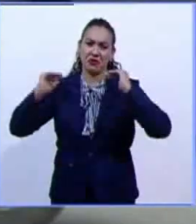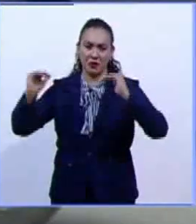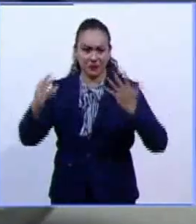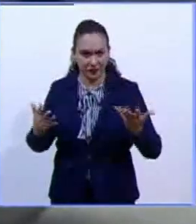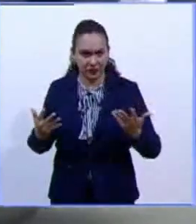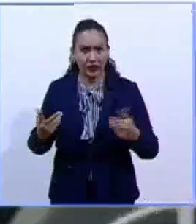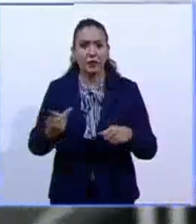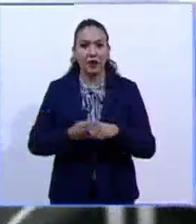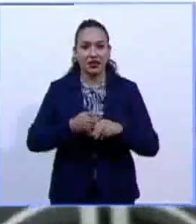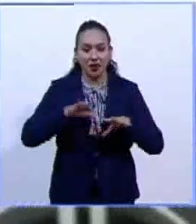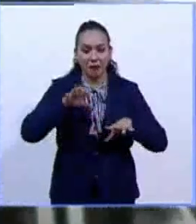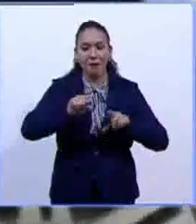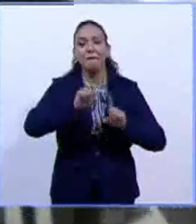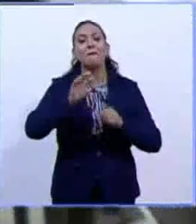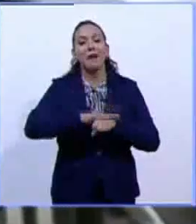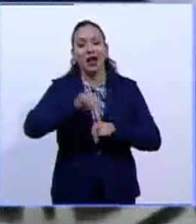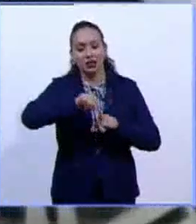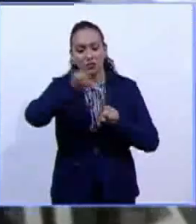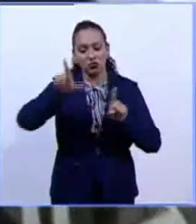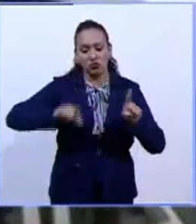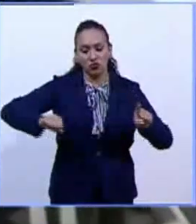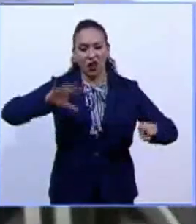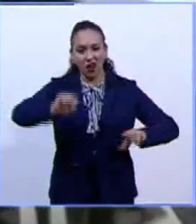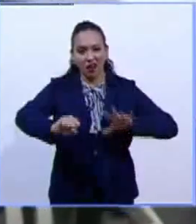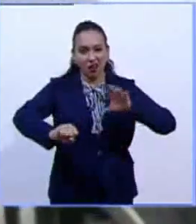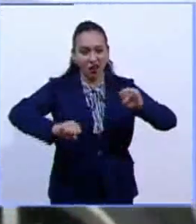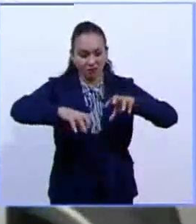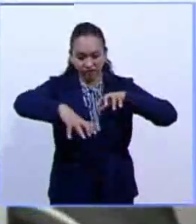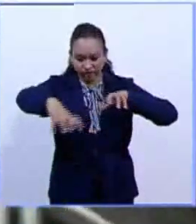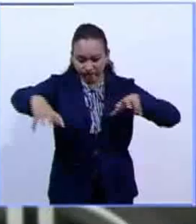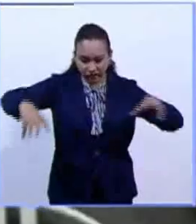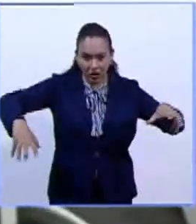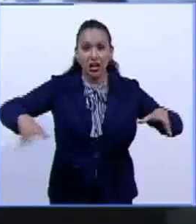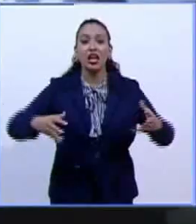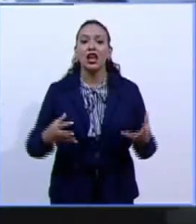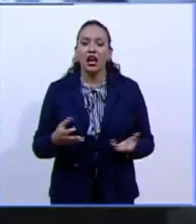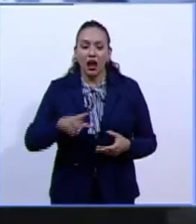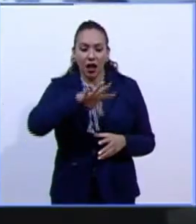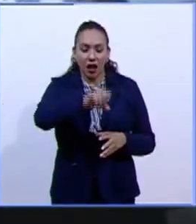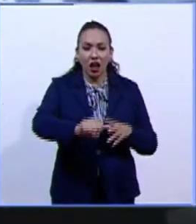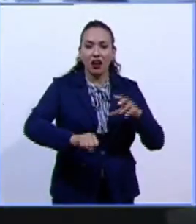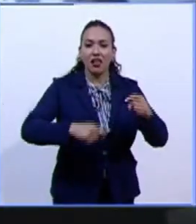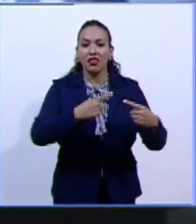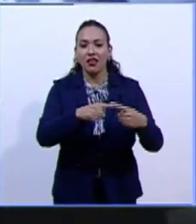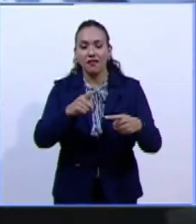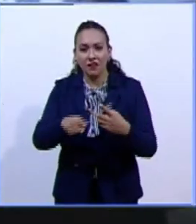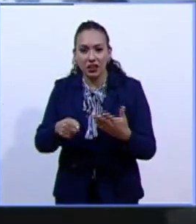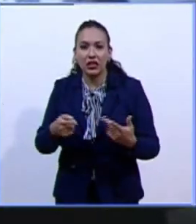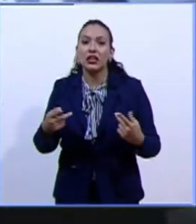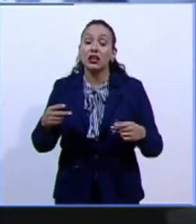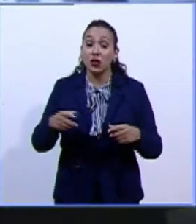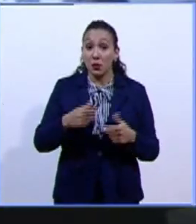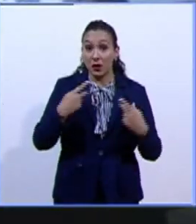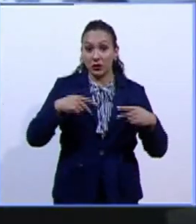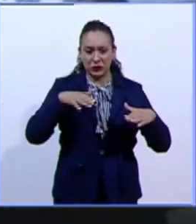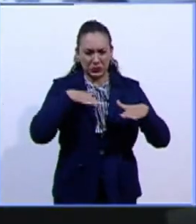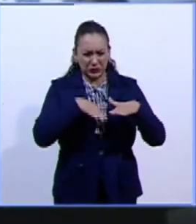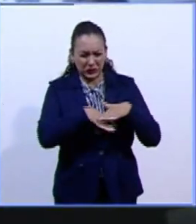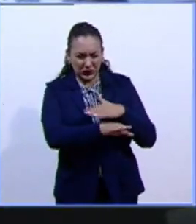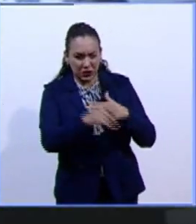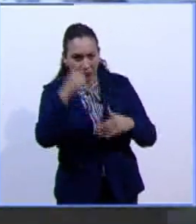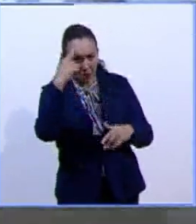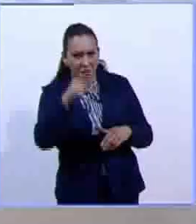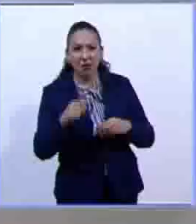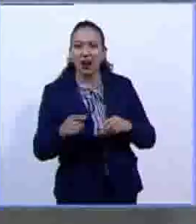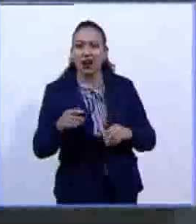expansión geográfica, diversificación en acciones, captura del Estado, capacidad de infiltración. Coincidieron especialistas en